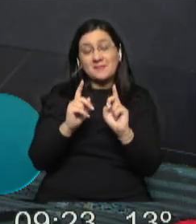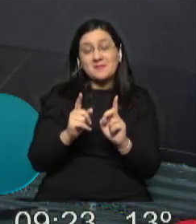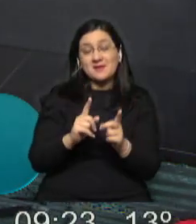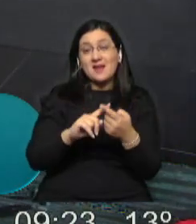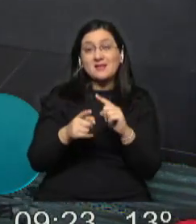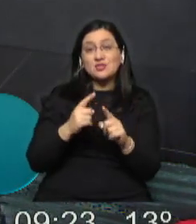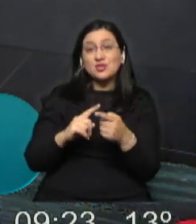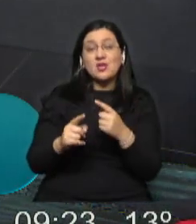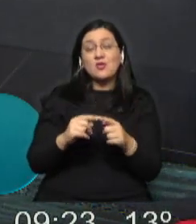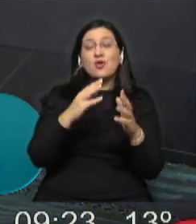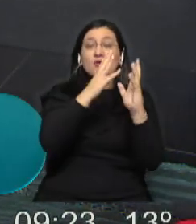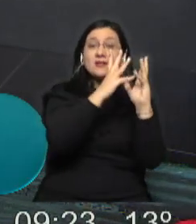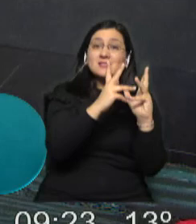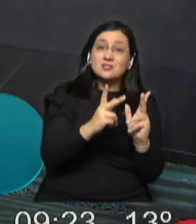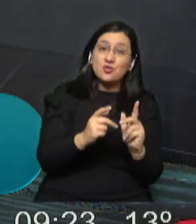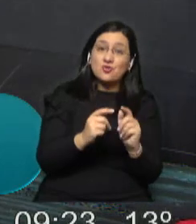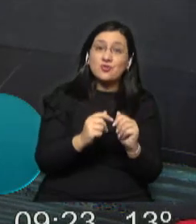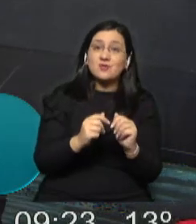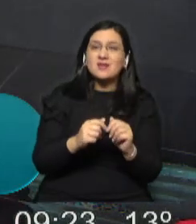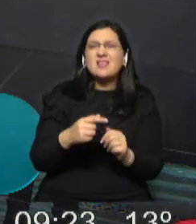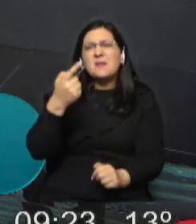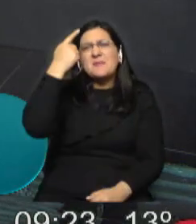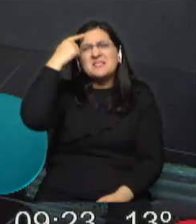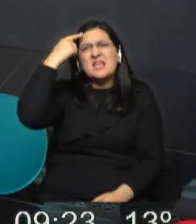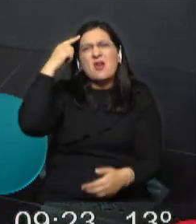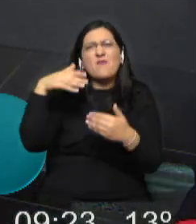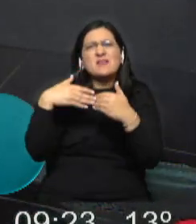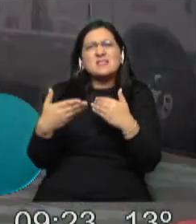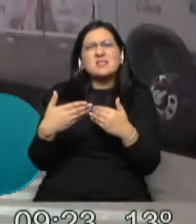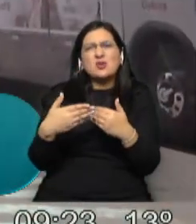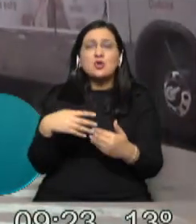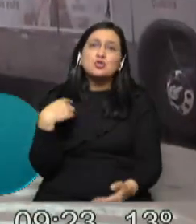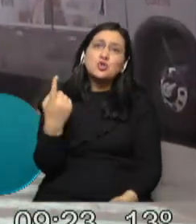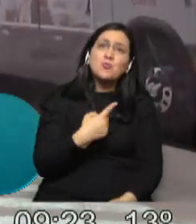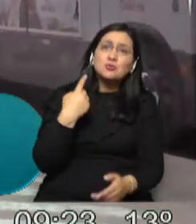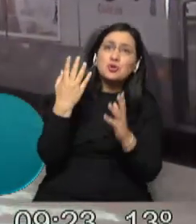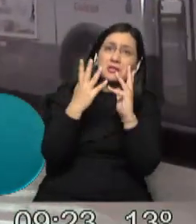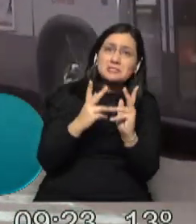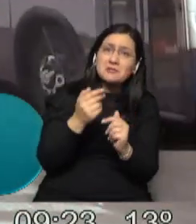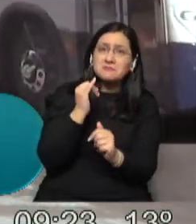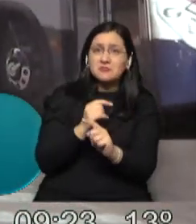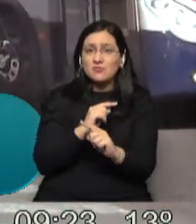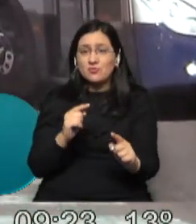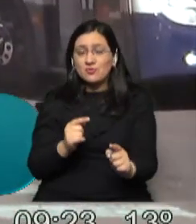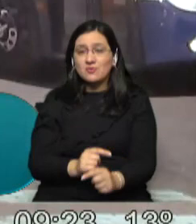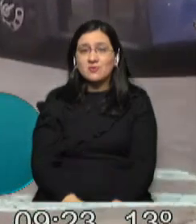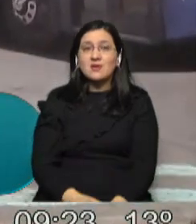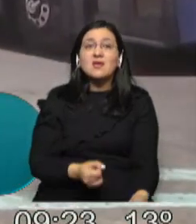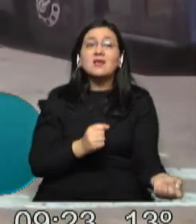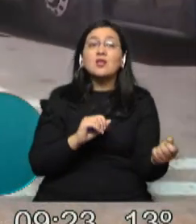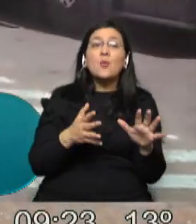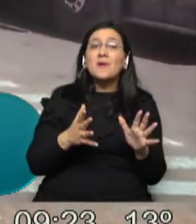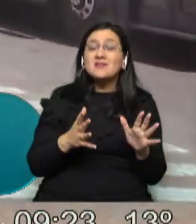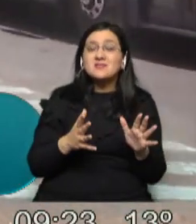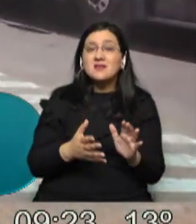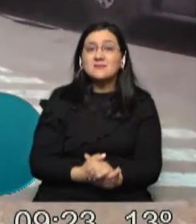ver con la organización. ¿Y qué pensarán los vecinos? Fito, ¿somos organizados los uruguayos, las uruguayas? ¿Qué nos pasa con eso,